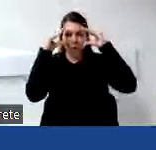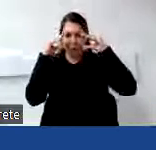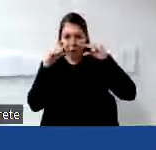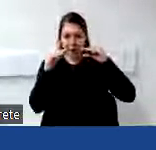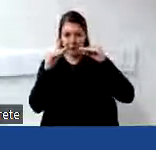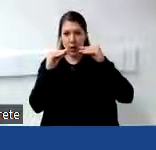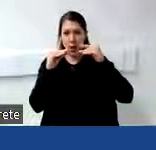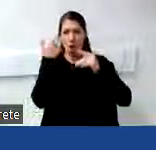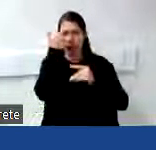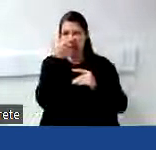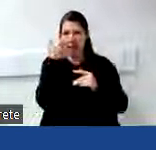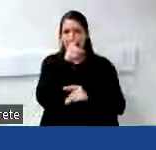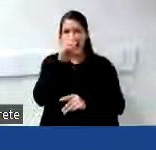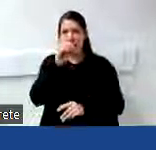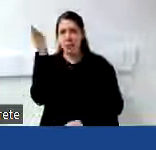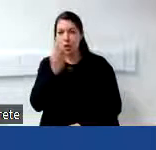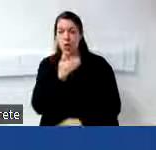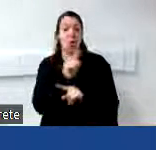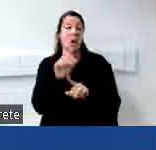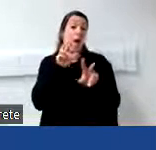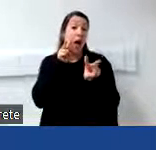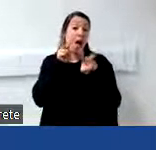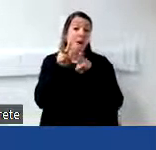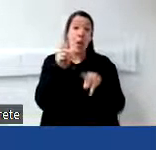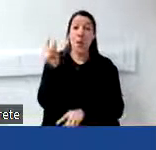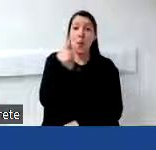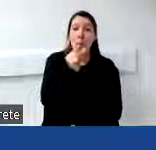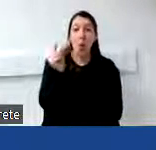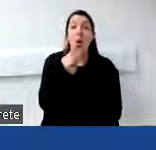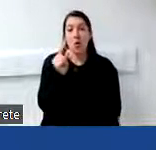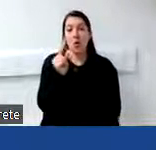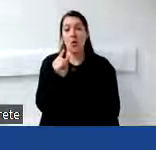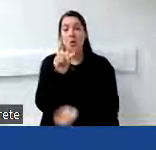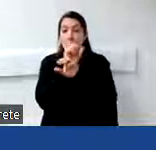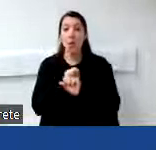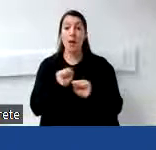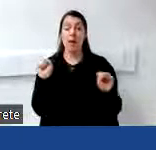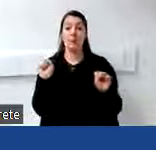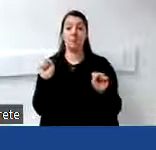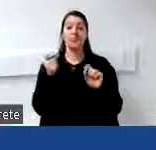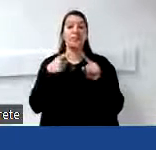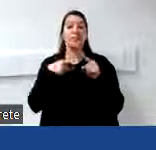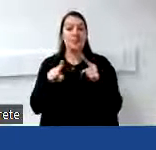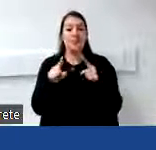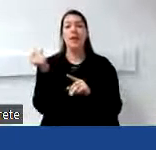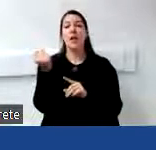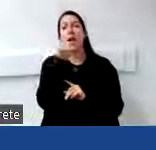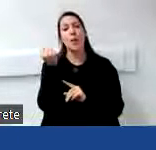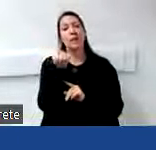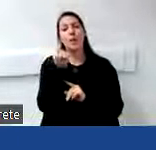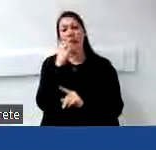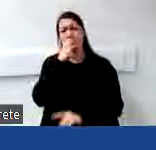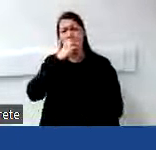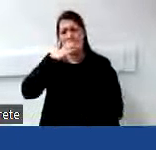quizás algo llegan a ver, tienen alguna visión funcional, que les ayuda. Entonces, por eso es importante el no